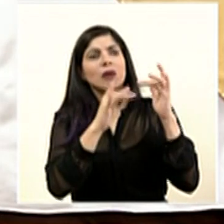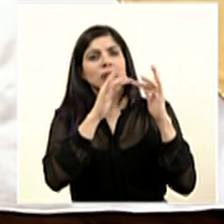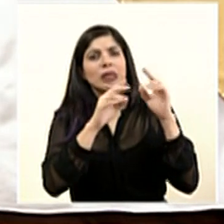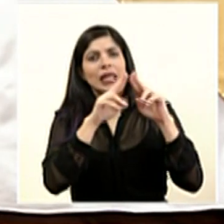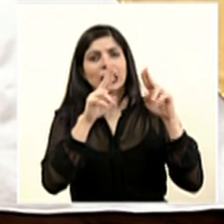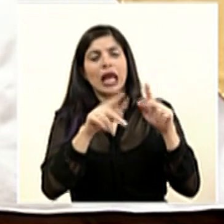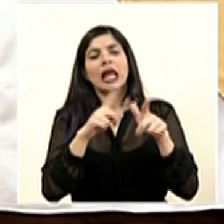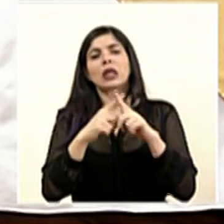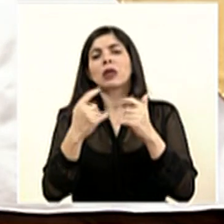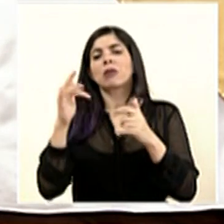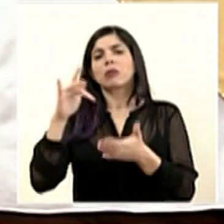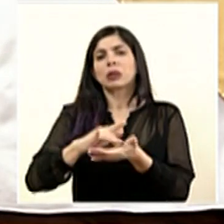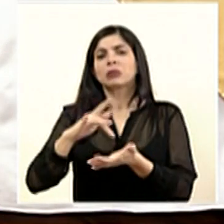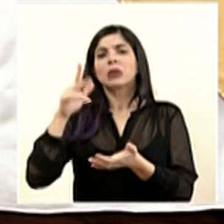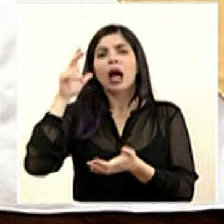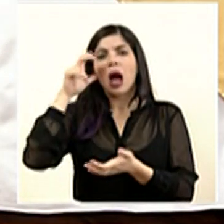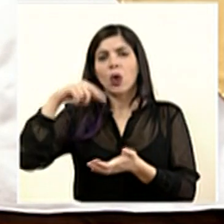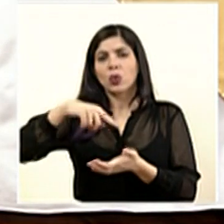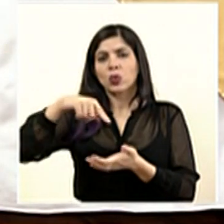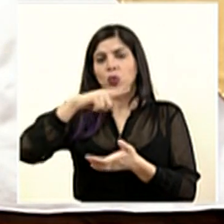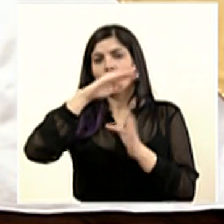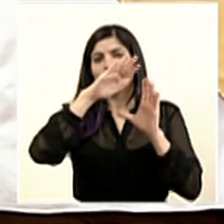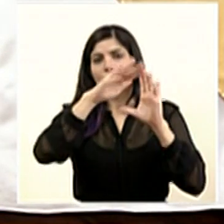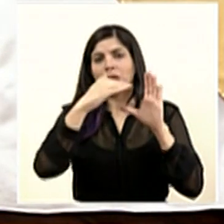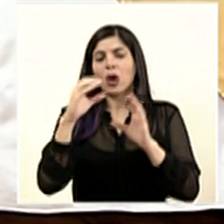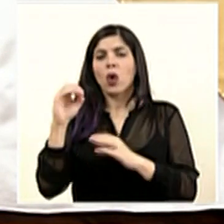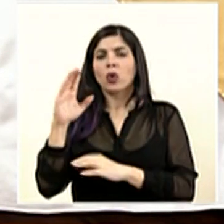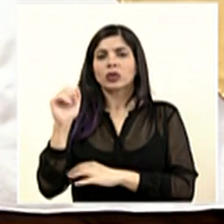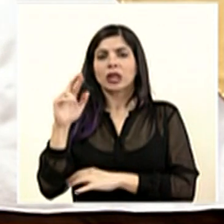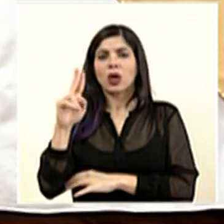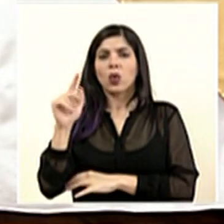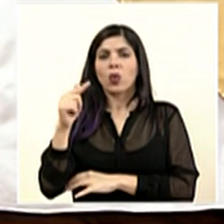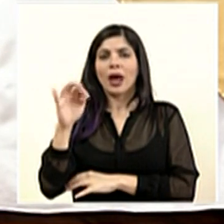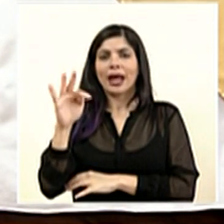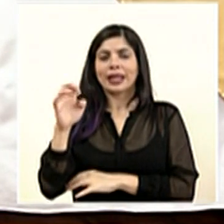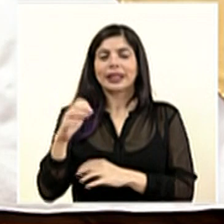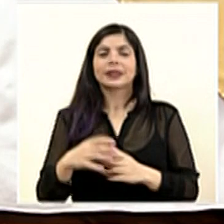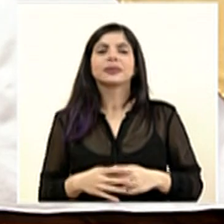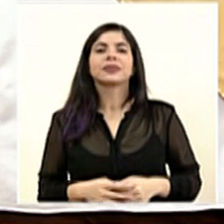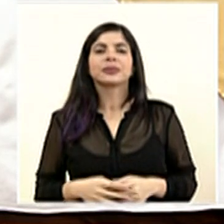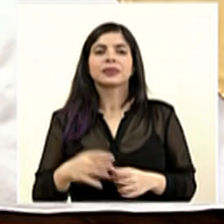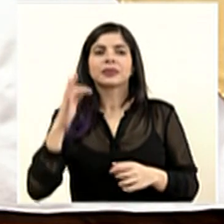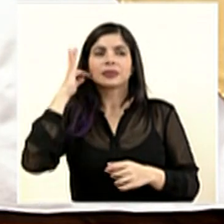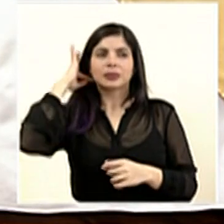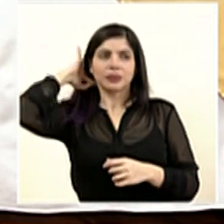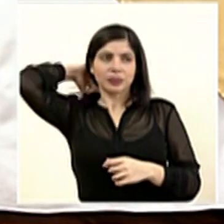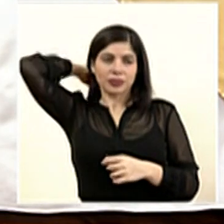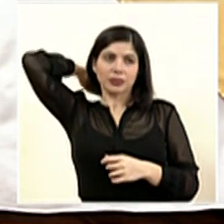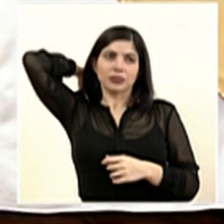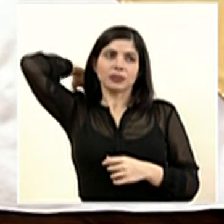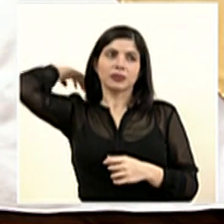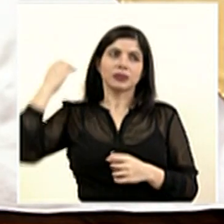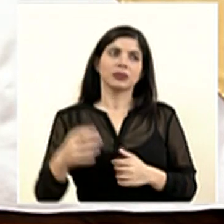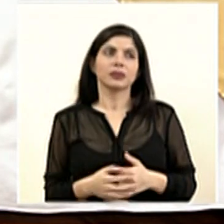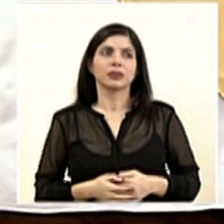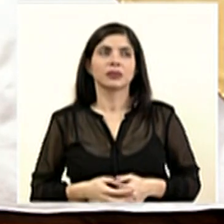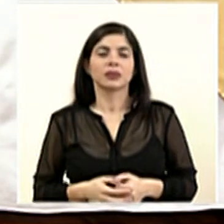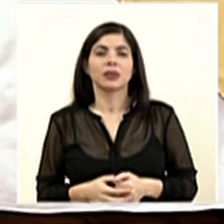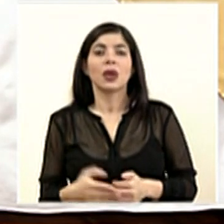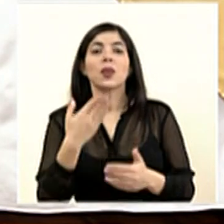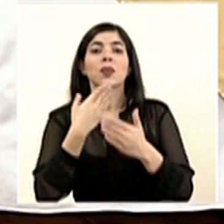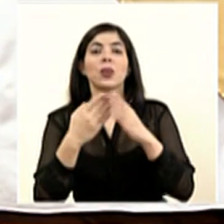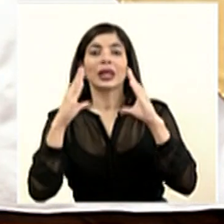internet. Entonces vamos a escuchar el audio de Óscar Ugarte. Buenas tardes, Óscar Ugarte Jiménez del